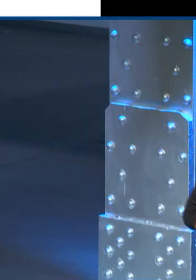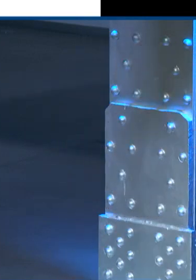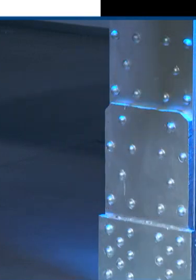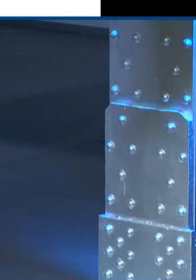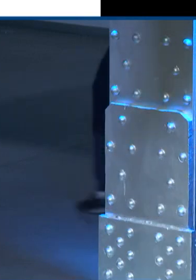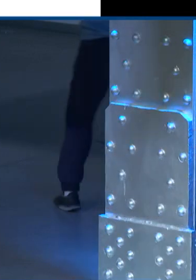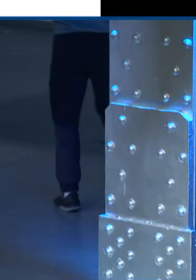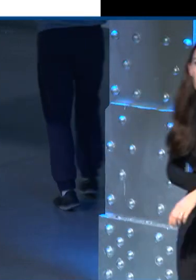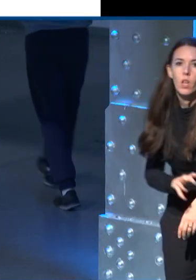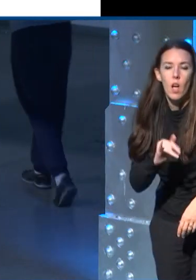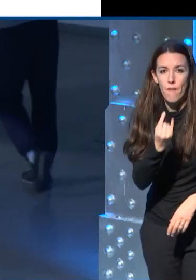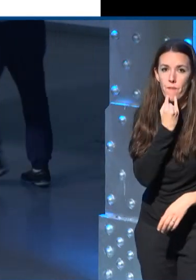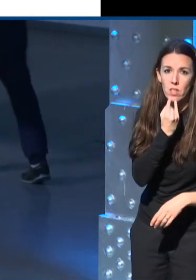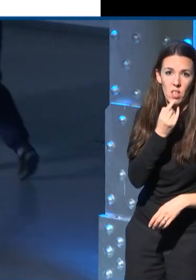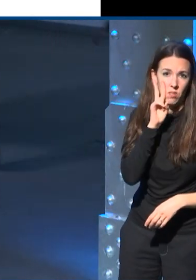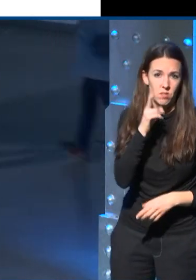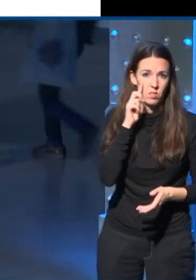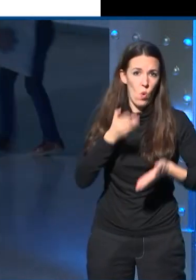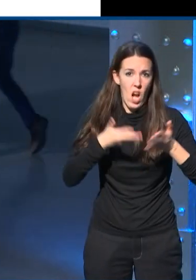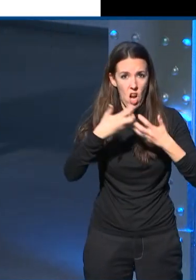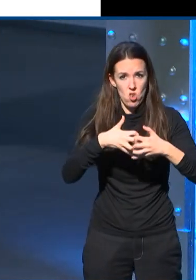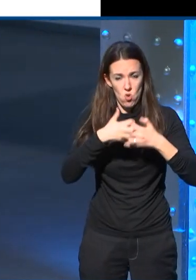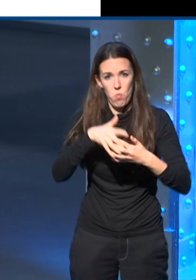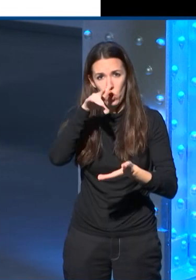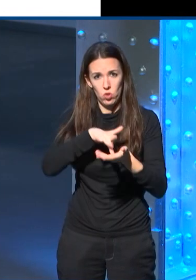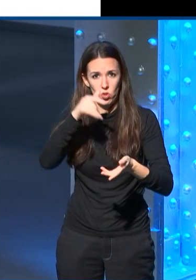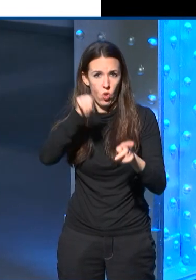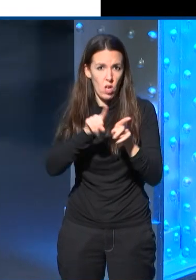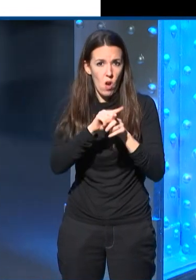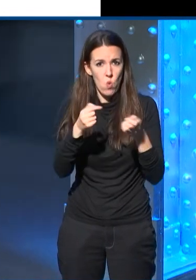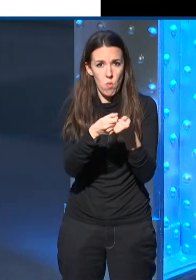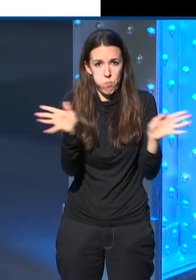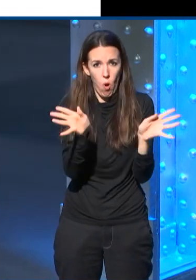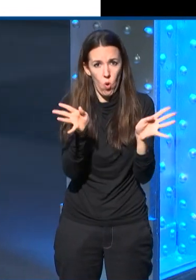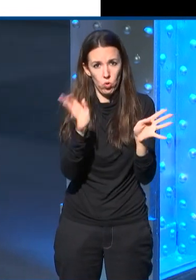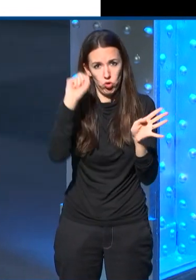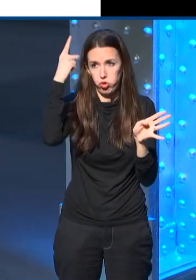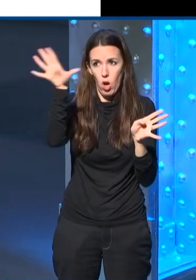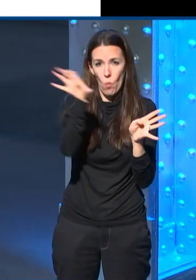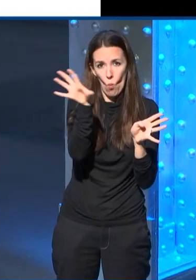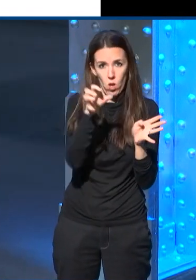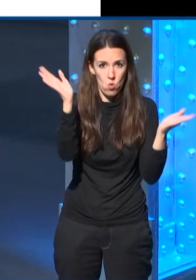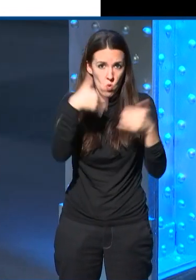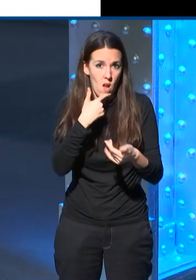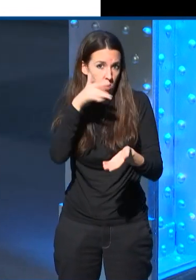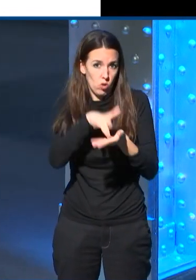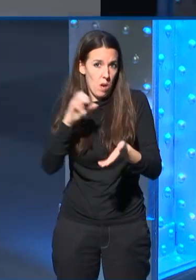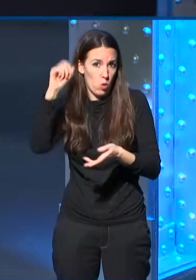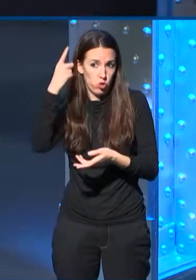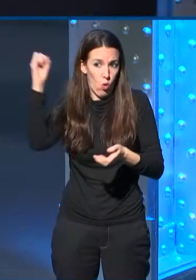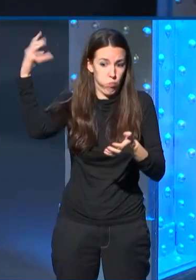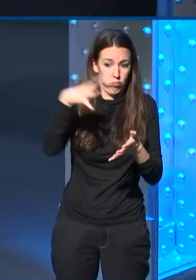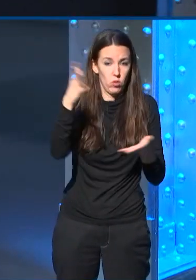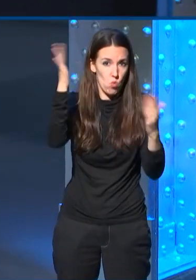Tiene baterías, porque aunque hemos visto que el robot puede llegar y desplegar, por ejemplo, unos paneles solares, mientras esto está ahí encerrado, obviamente no llega la luz del sol, tenemos que